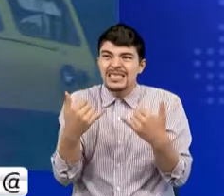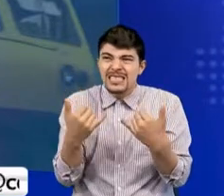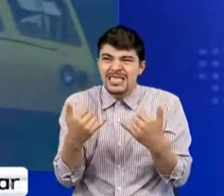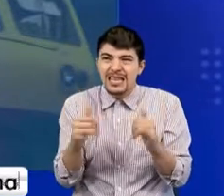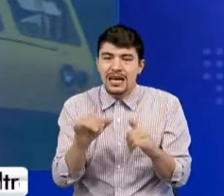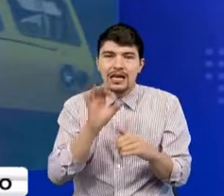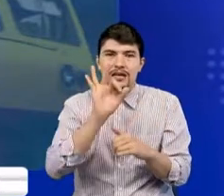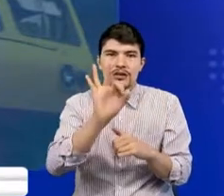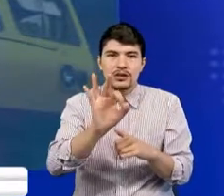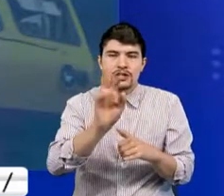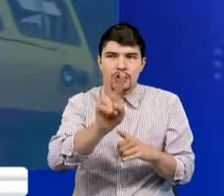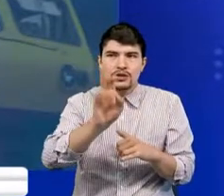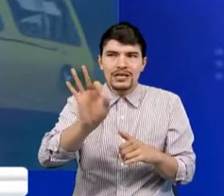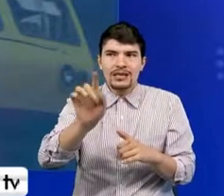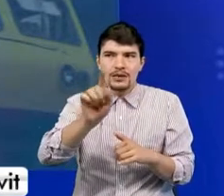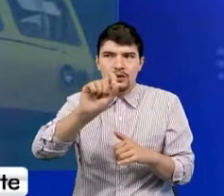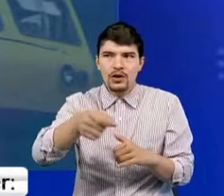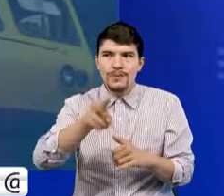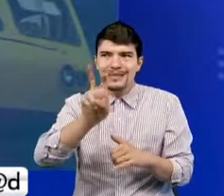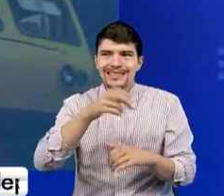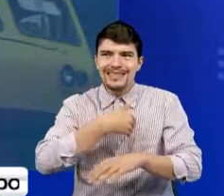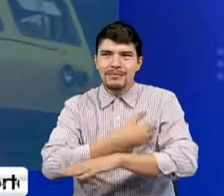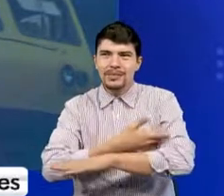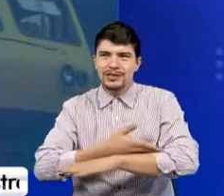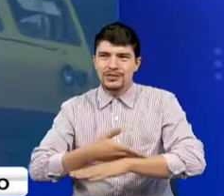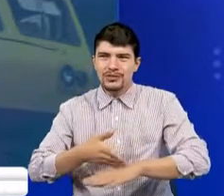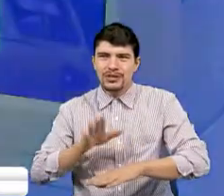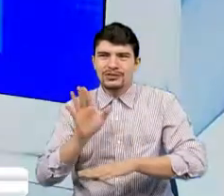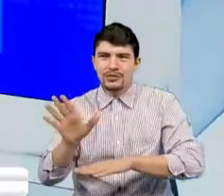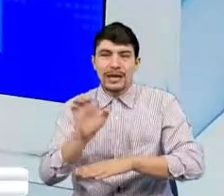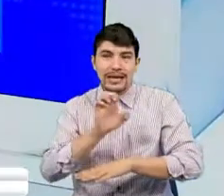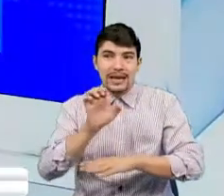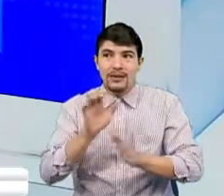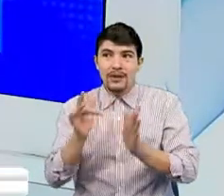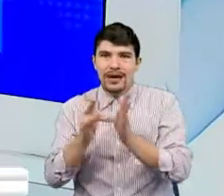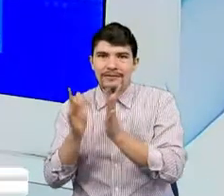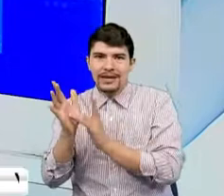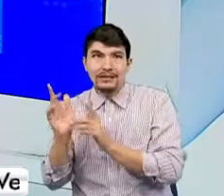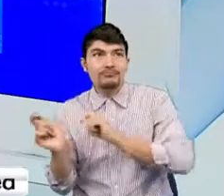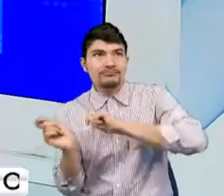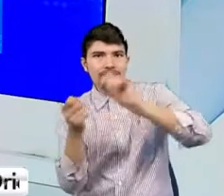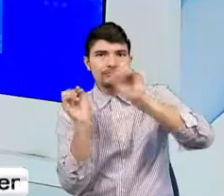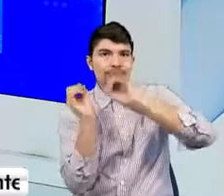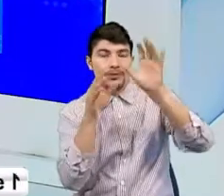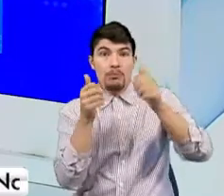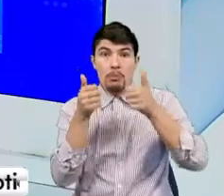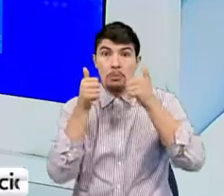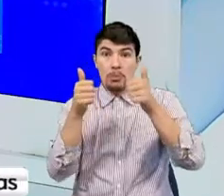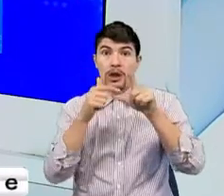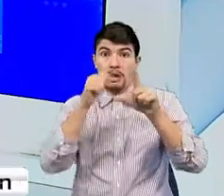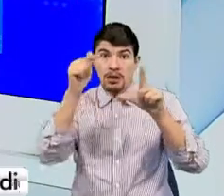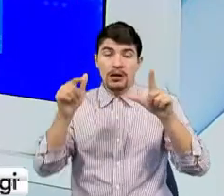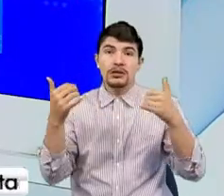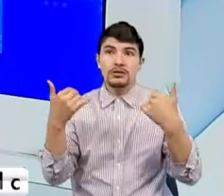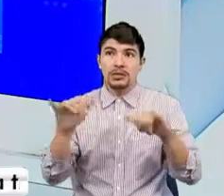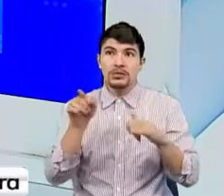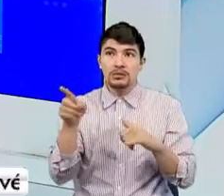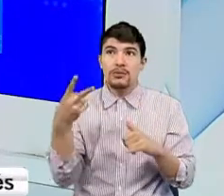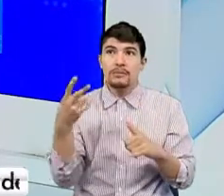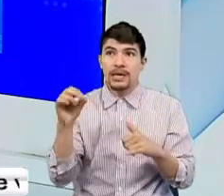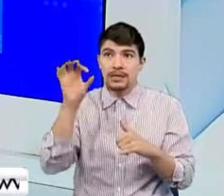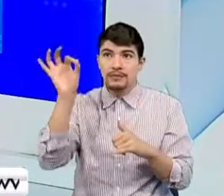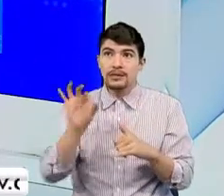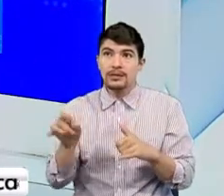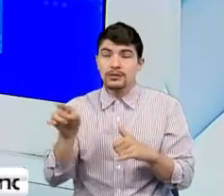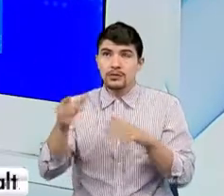registrado 231.7 millones. Esta es una muy buena cifra porque precisamente está alcanzando más del 20% de lo